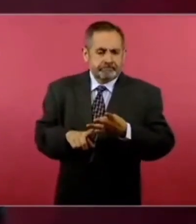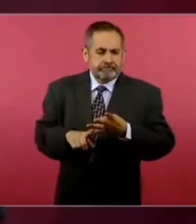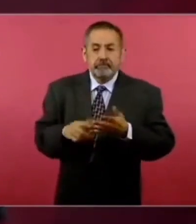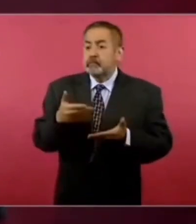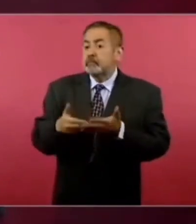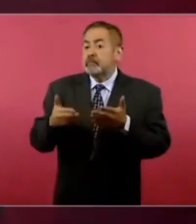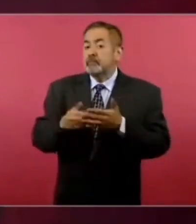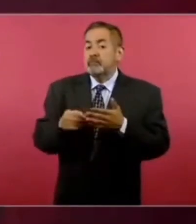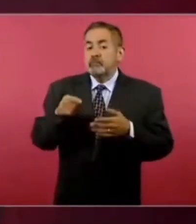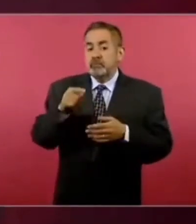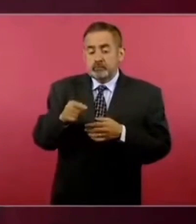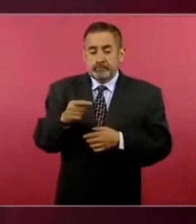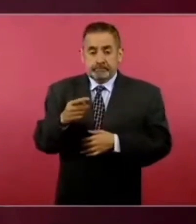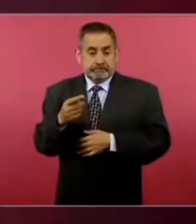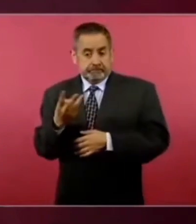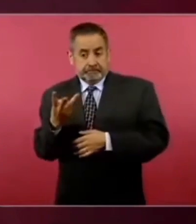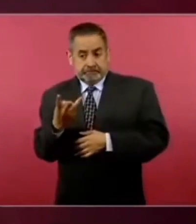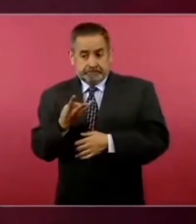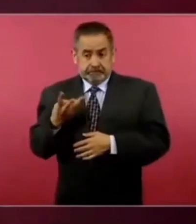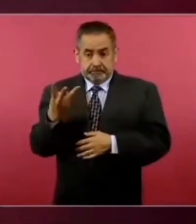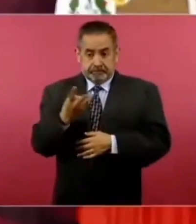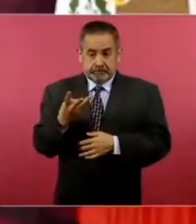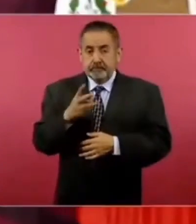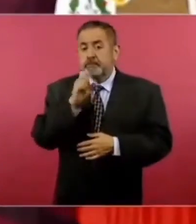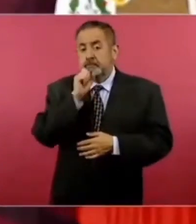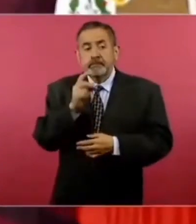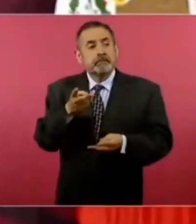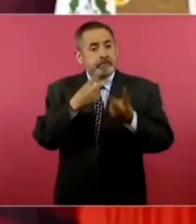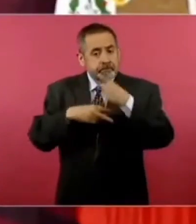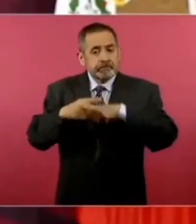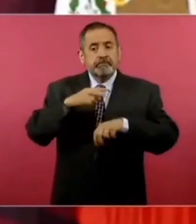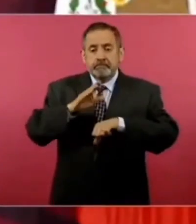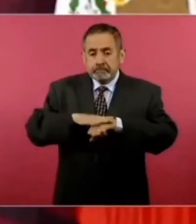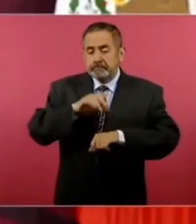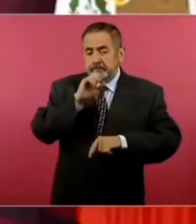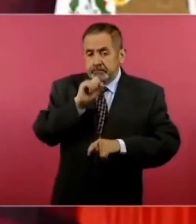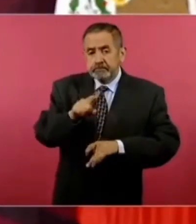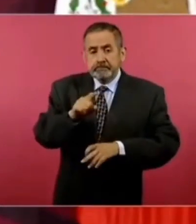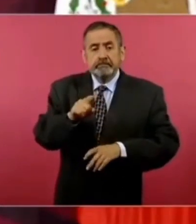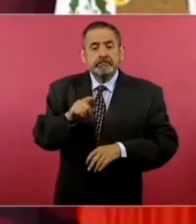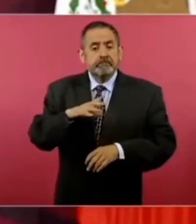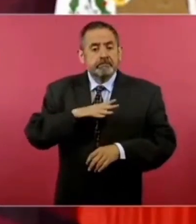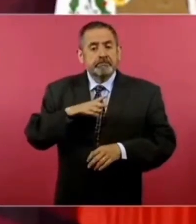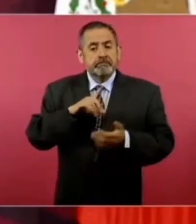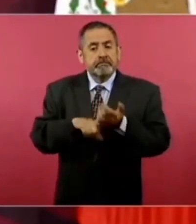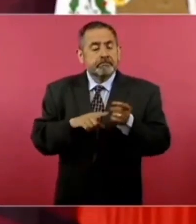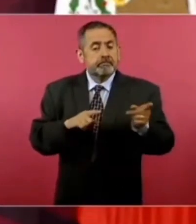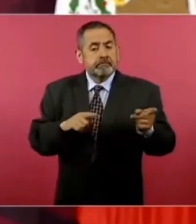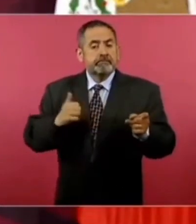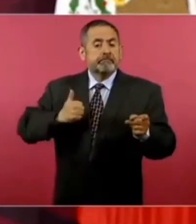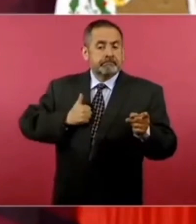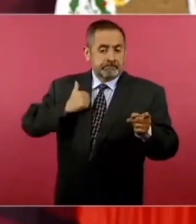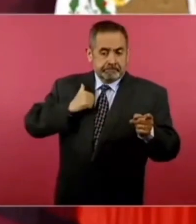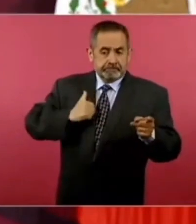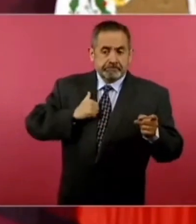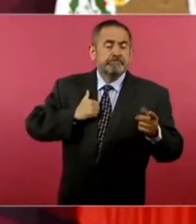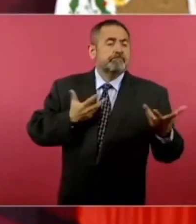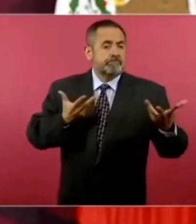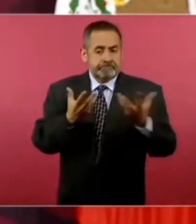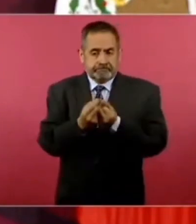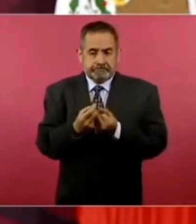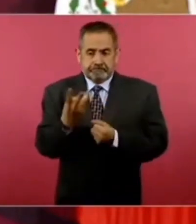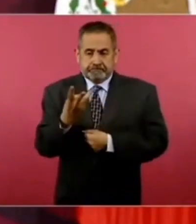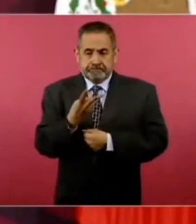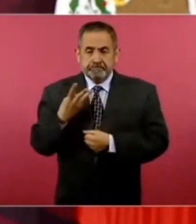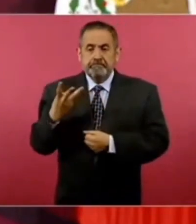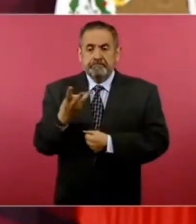y ahora va a ser trilateral porque también van a participar de Canadá. Va